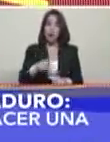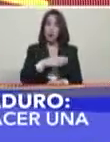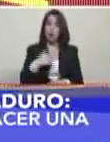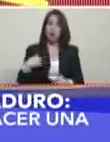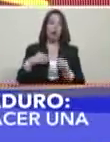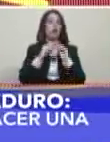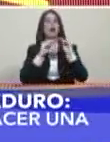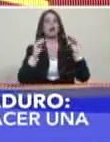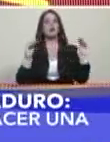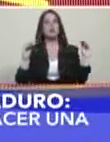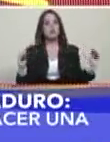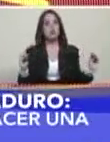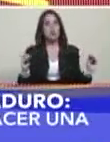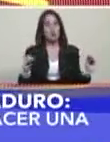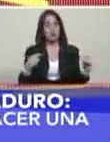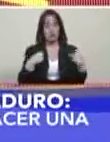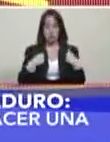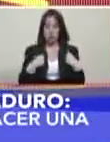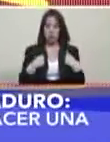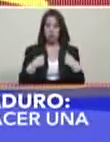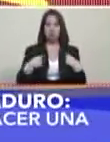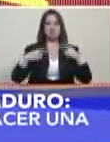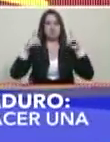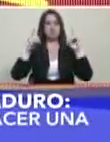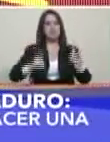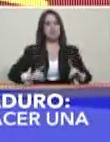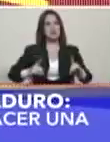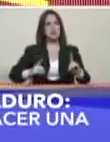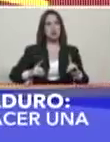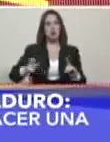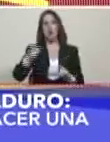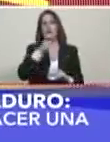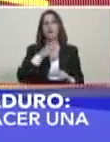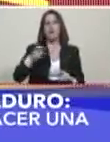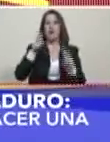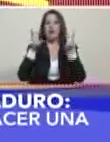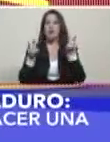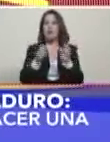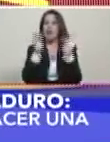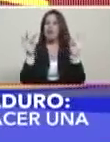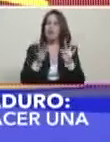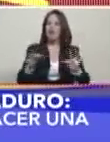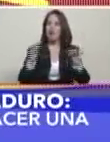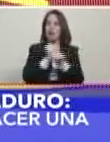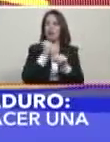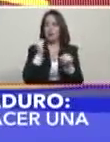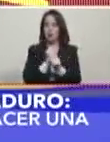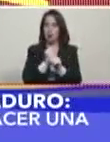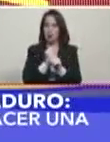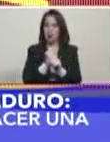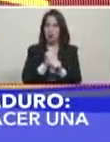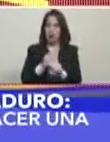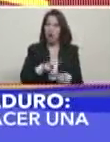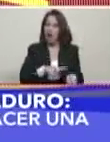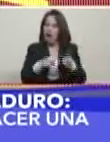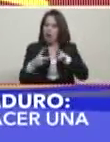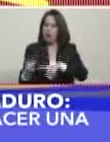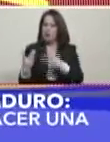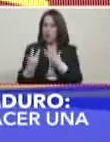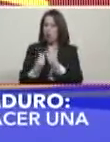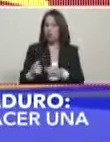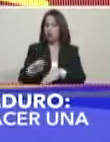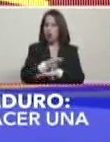muy importante. Yo tomé la decisión de buscar un nuevo modelo de gestión en alianza con los gobernadores